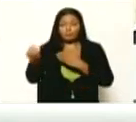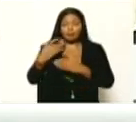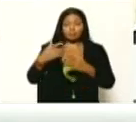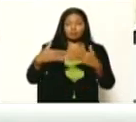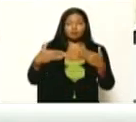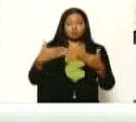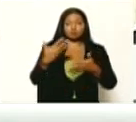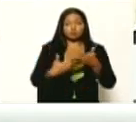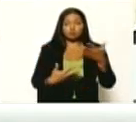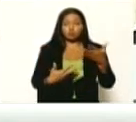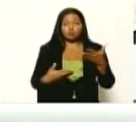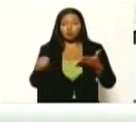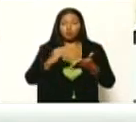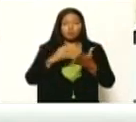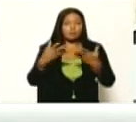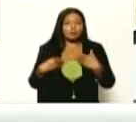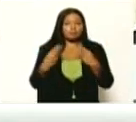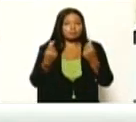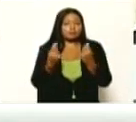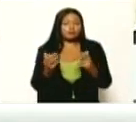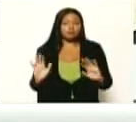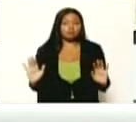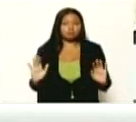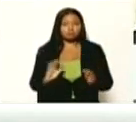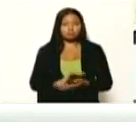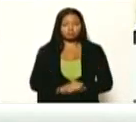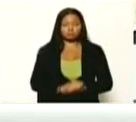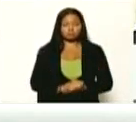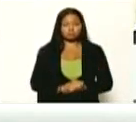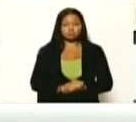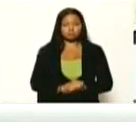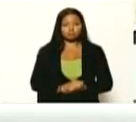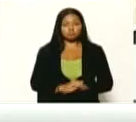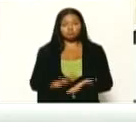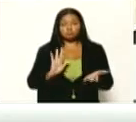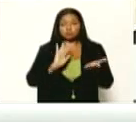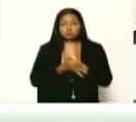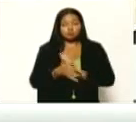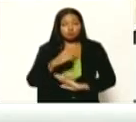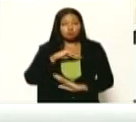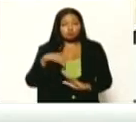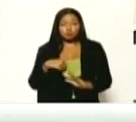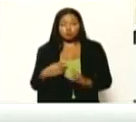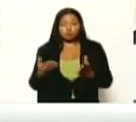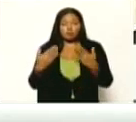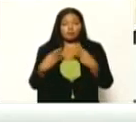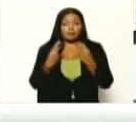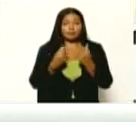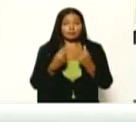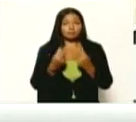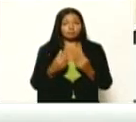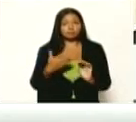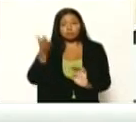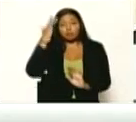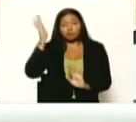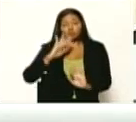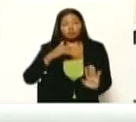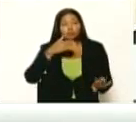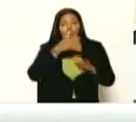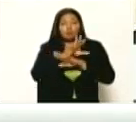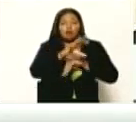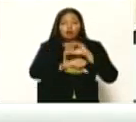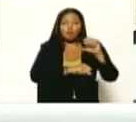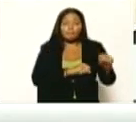vacunas o nos devuelven el dinero. Punto. Y nosotros si nos devuelven el dinero sabremos dónde ir a